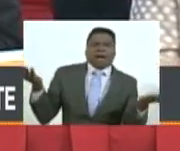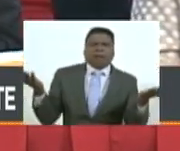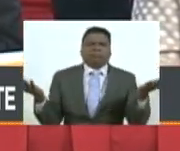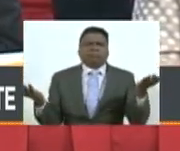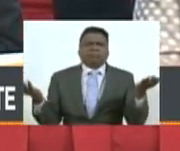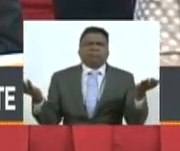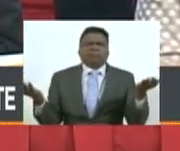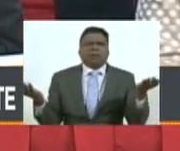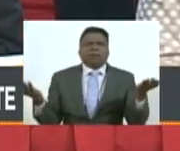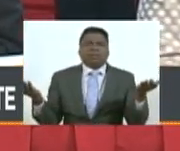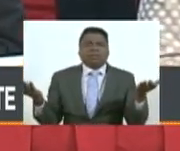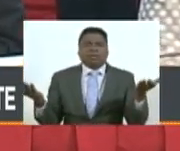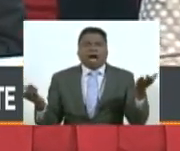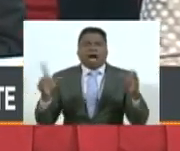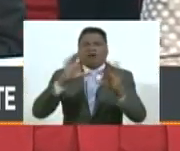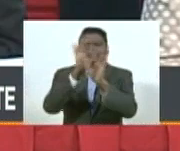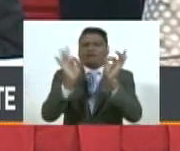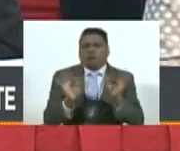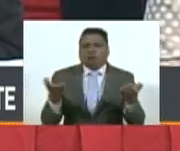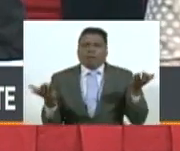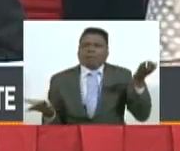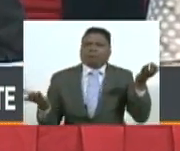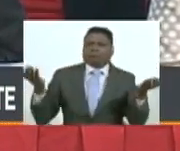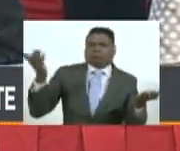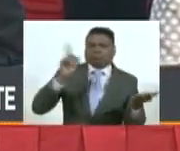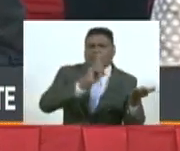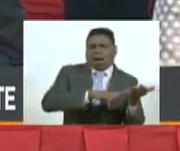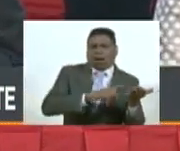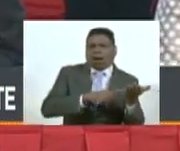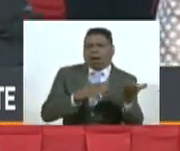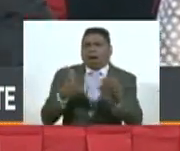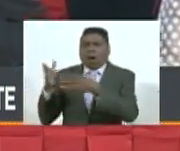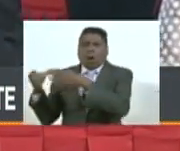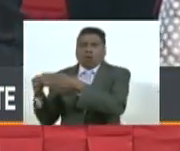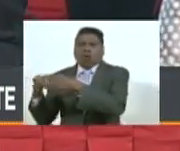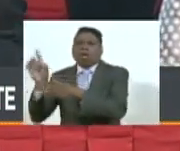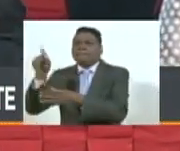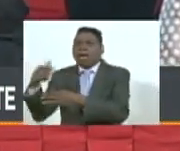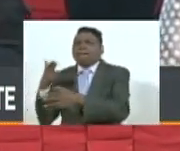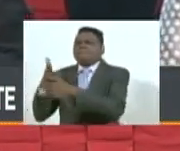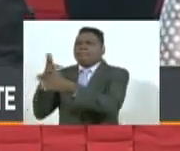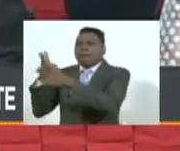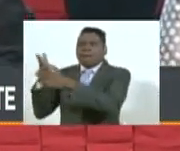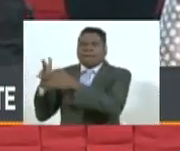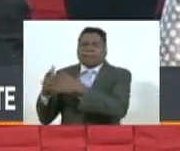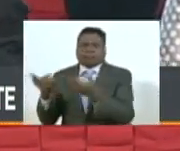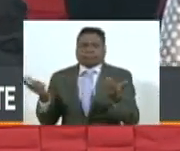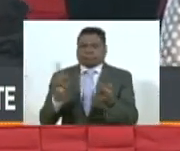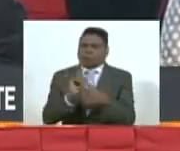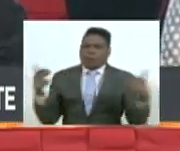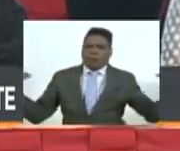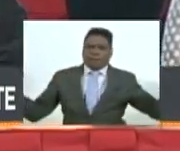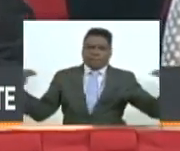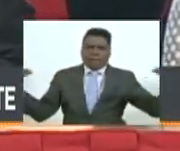ese antagonismo de modelos cayéndonos a tiro, lo hagamos en el escenario de un gran debate